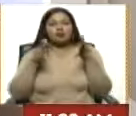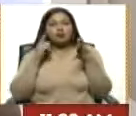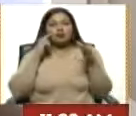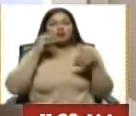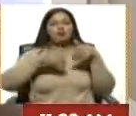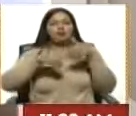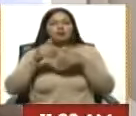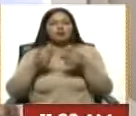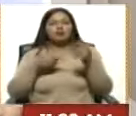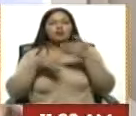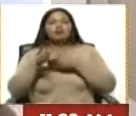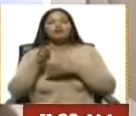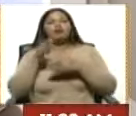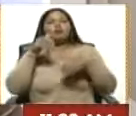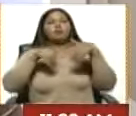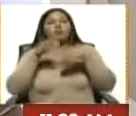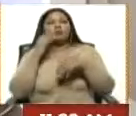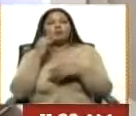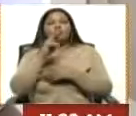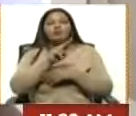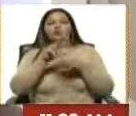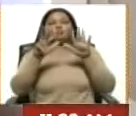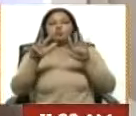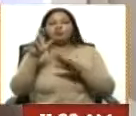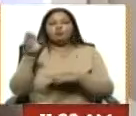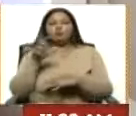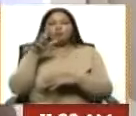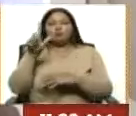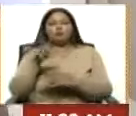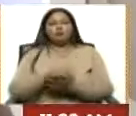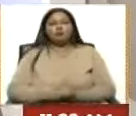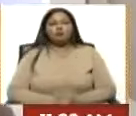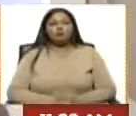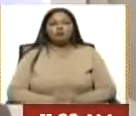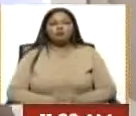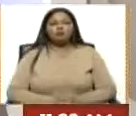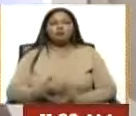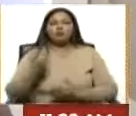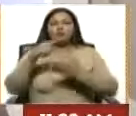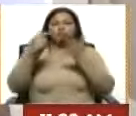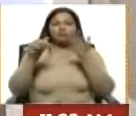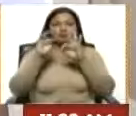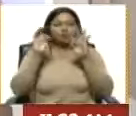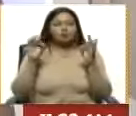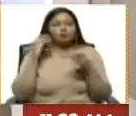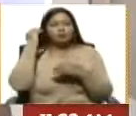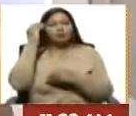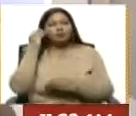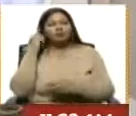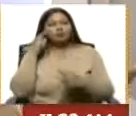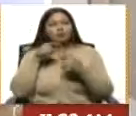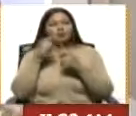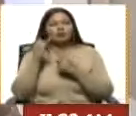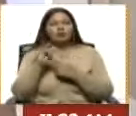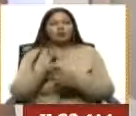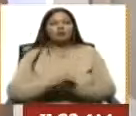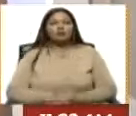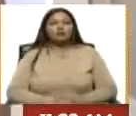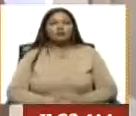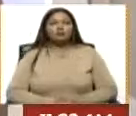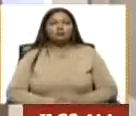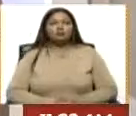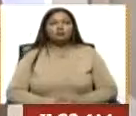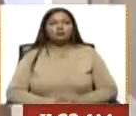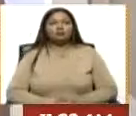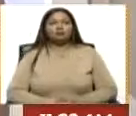con la persona yendo a votar el próximo, en este caso el 28 de julio, existen matrices de opiniones que se crean, que se generan y que, como dicen por ahí, tantas